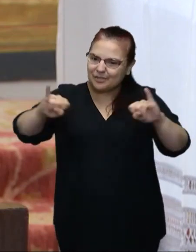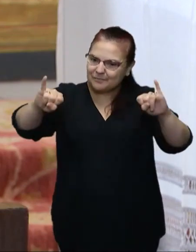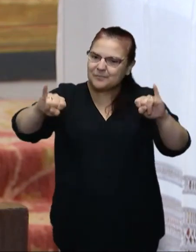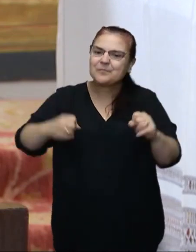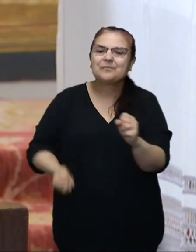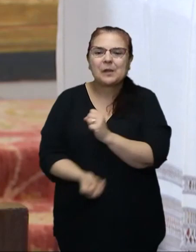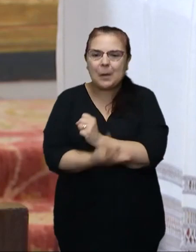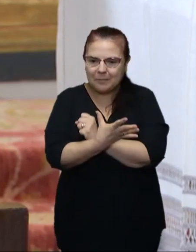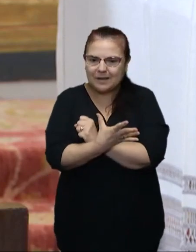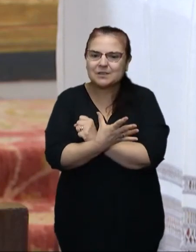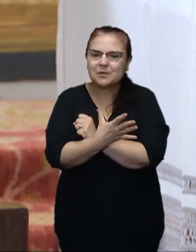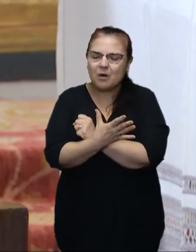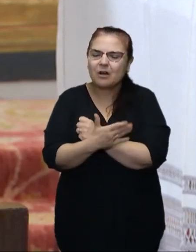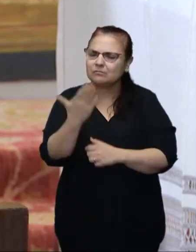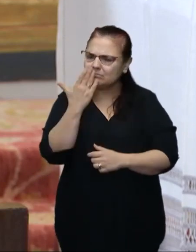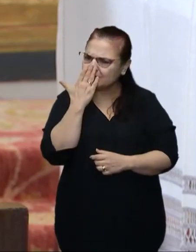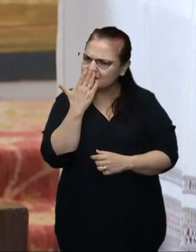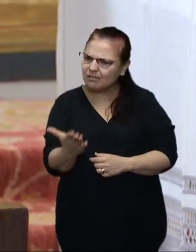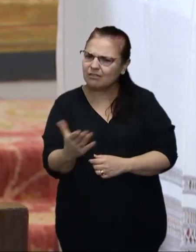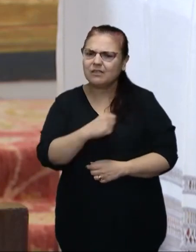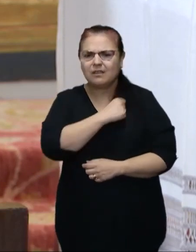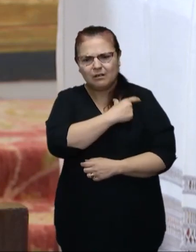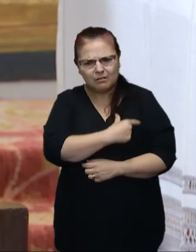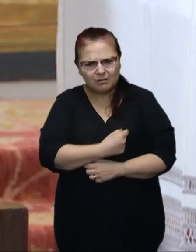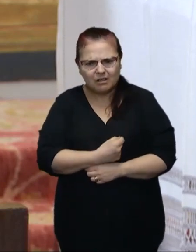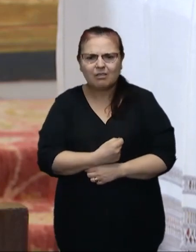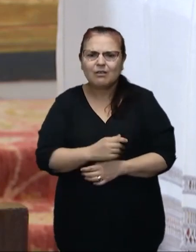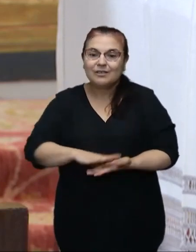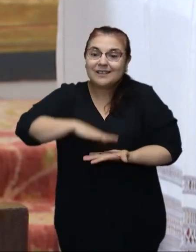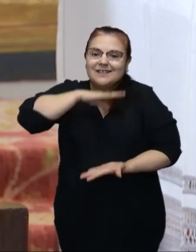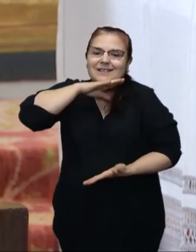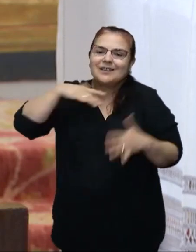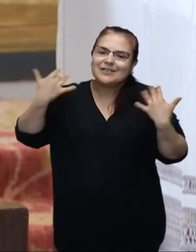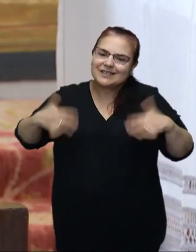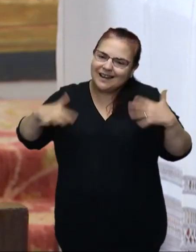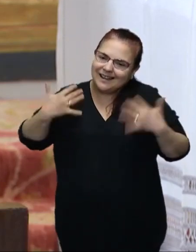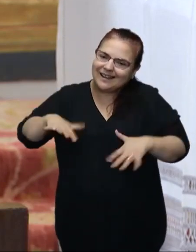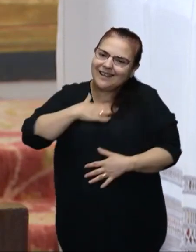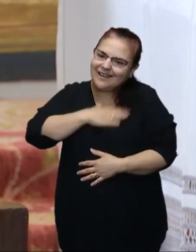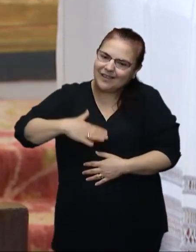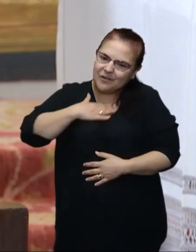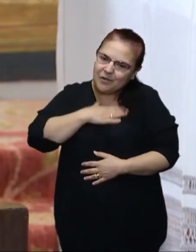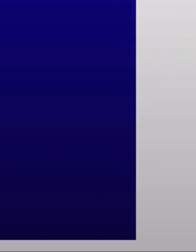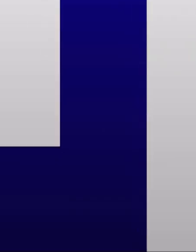la Pascua con sincero corazón y llenos de alegría y de gozo.